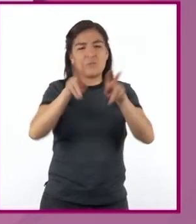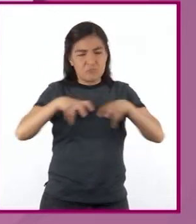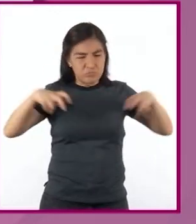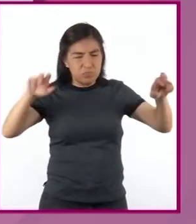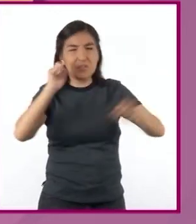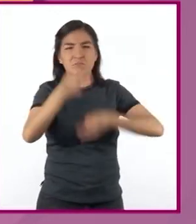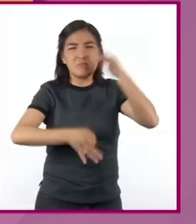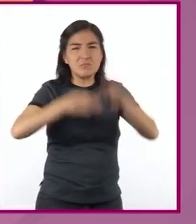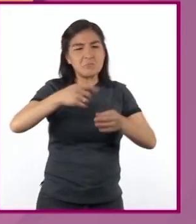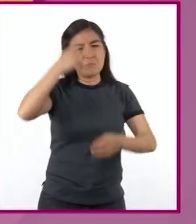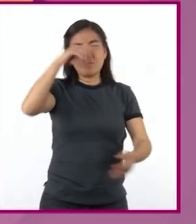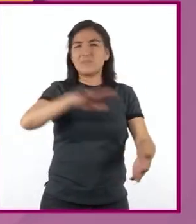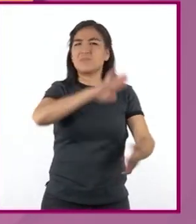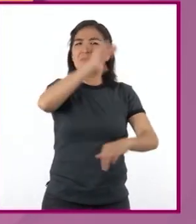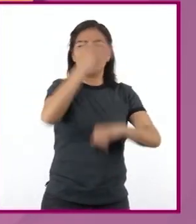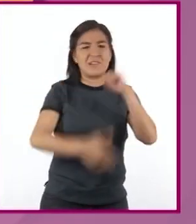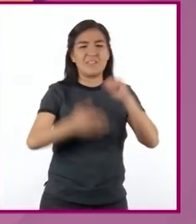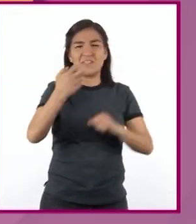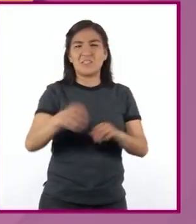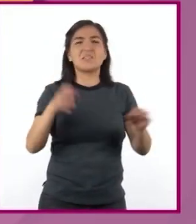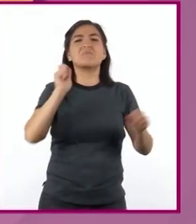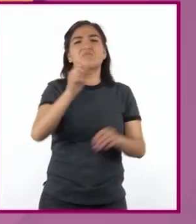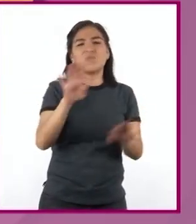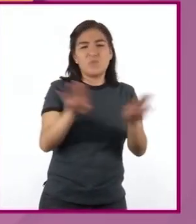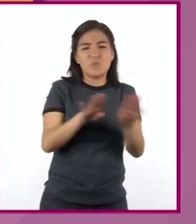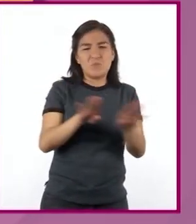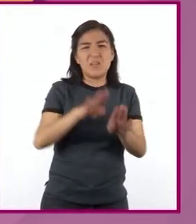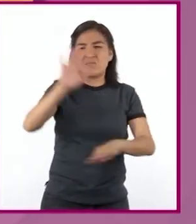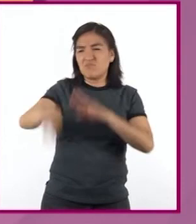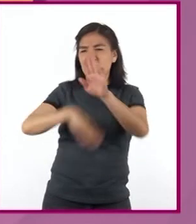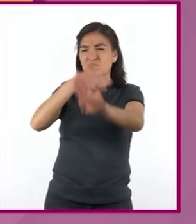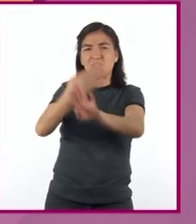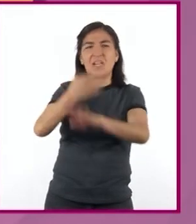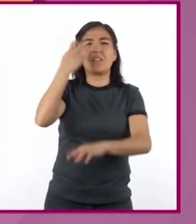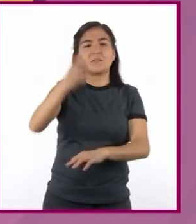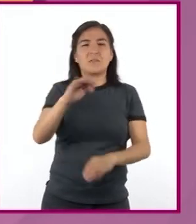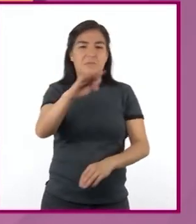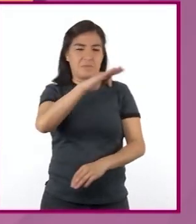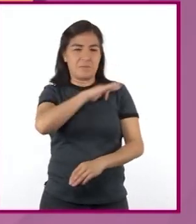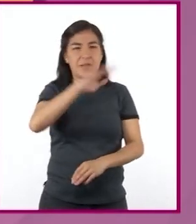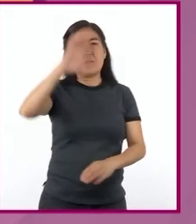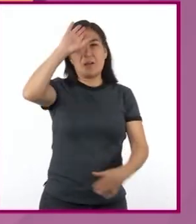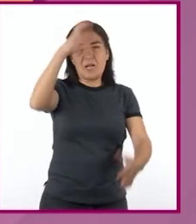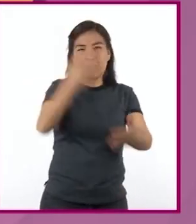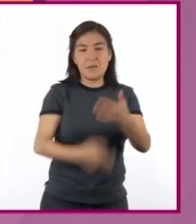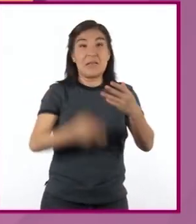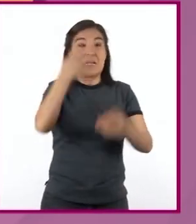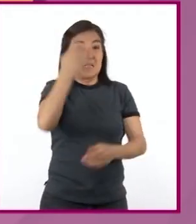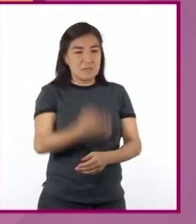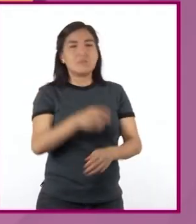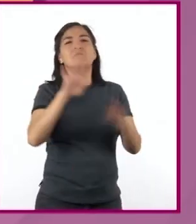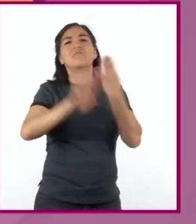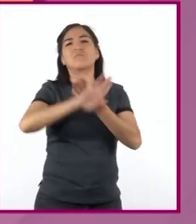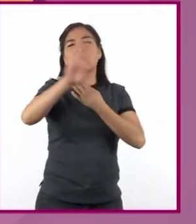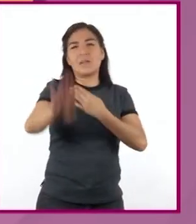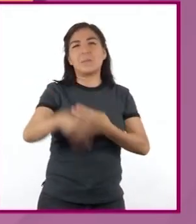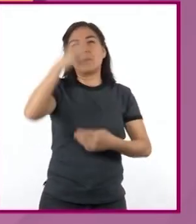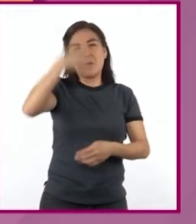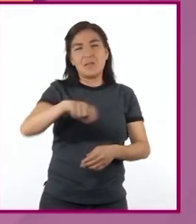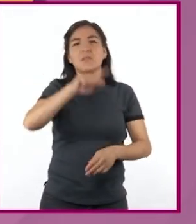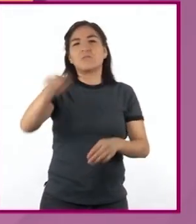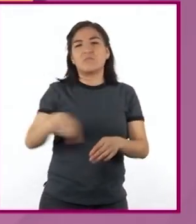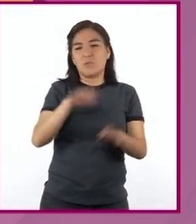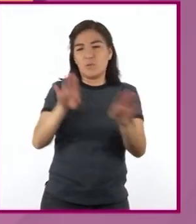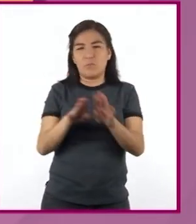acabar con la herejía, es decir, con todo lo que se oponía a los dogmas de la fe católica y así evitar la intromisión del